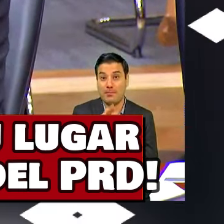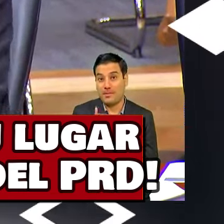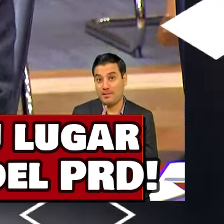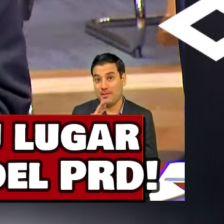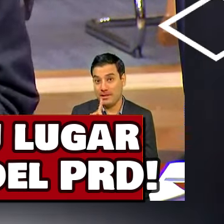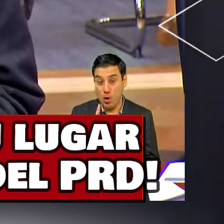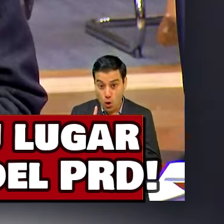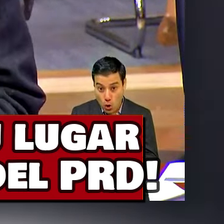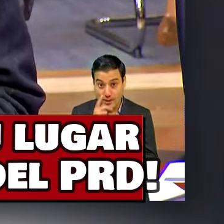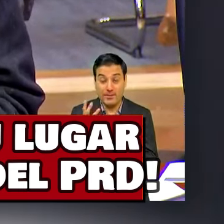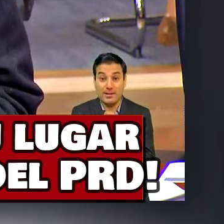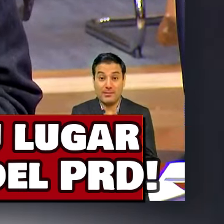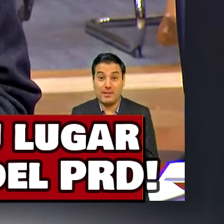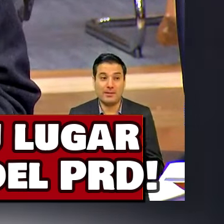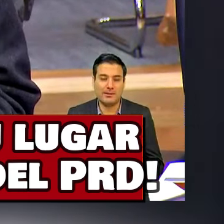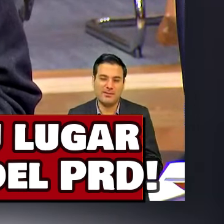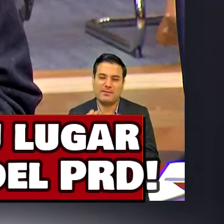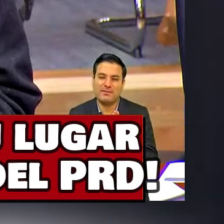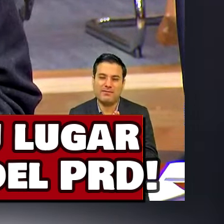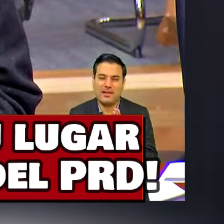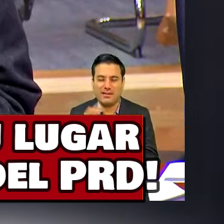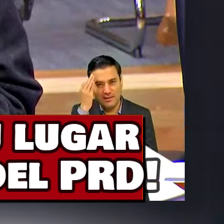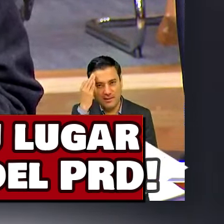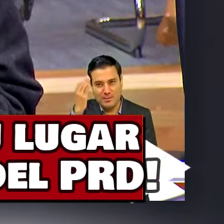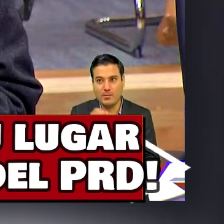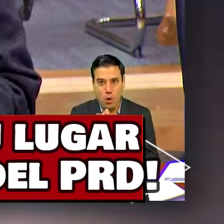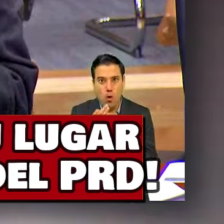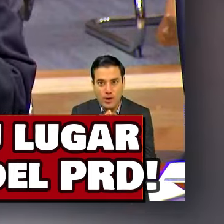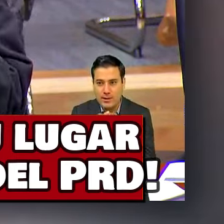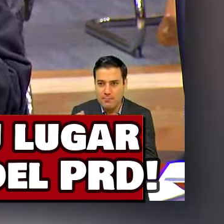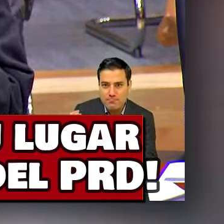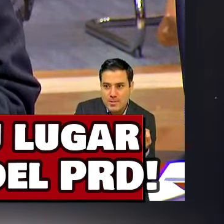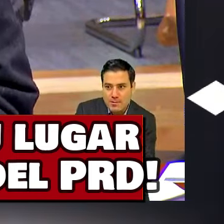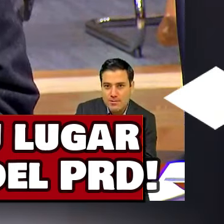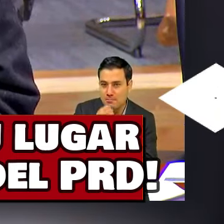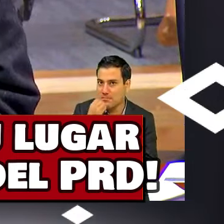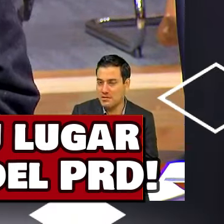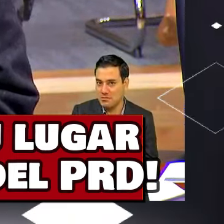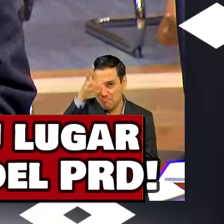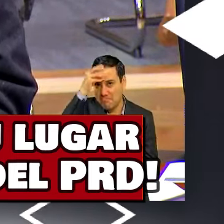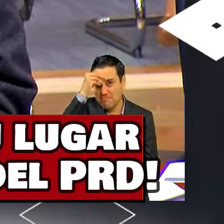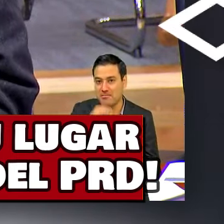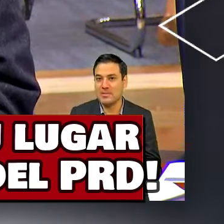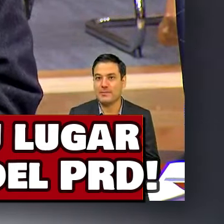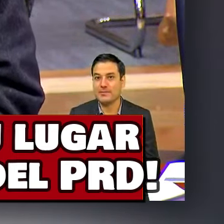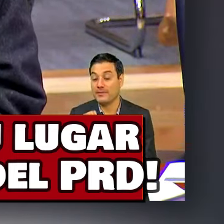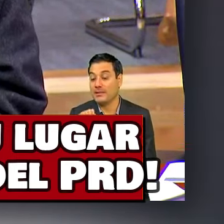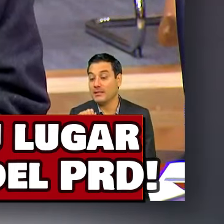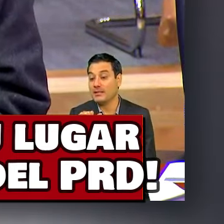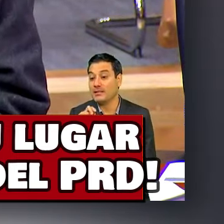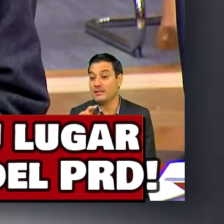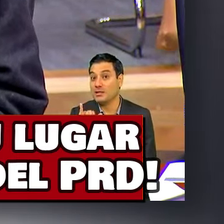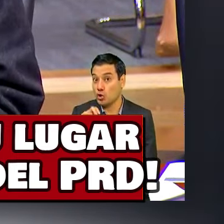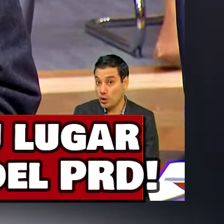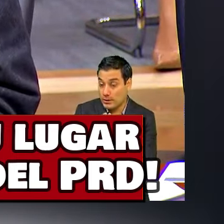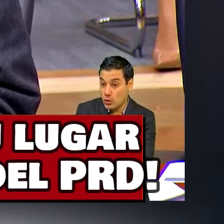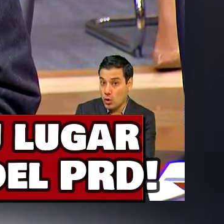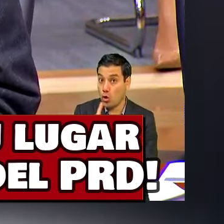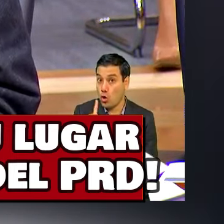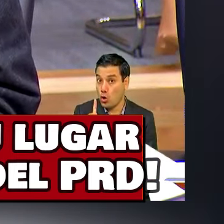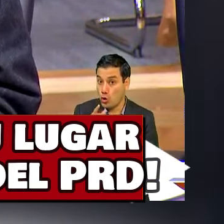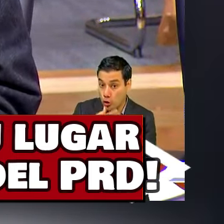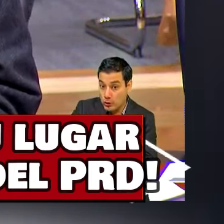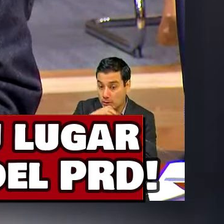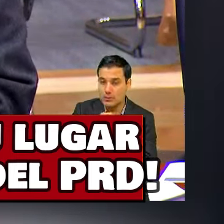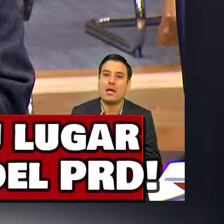Y uno se enriquece en estas discusiones. Miren cómo aprende uno, porque resulta que no es una sanción, es una consecuencia legal. O sea, que bueno que aquí no hay